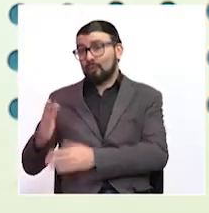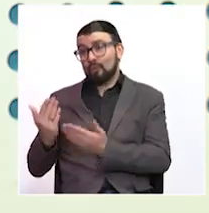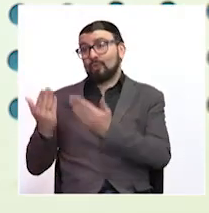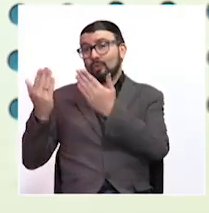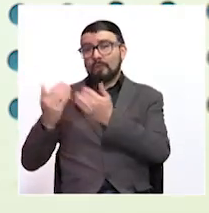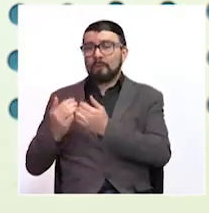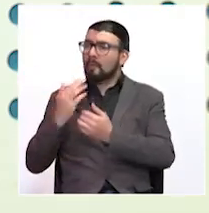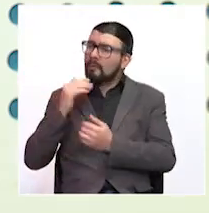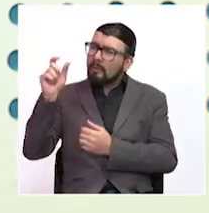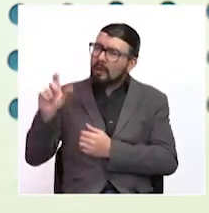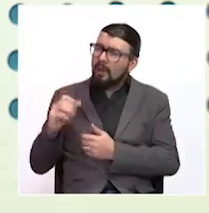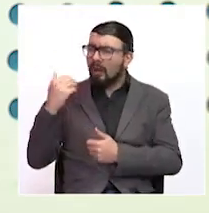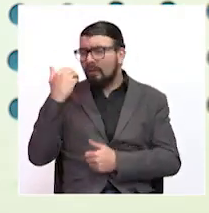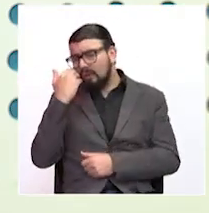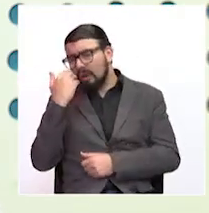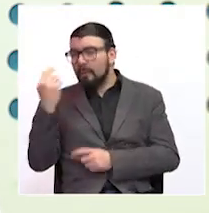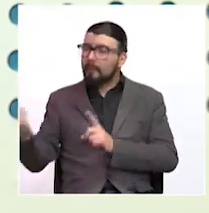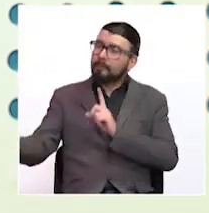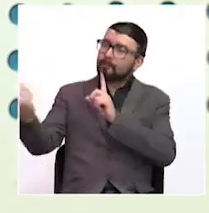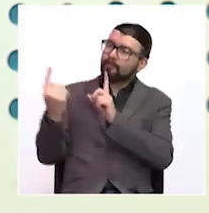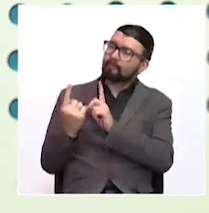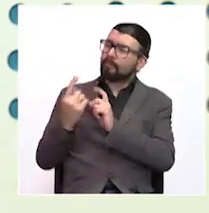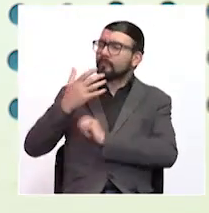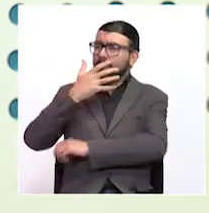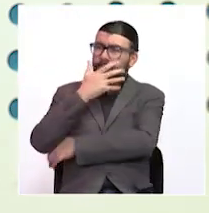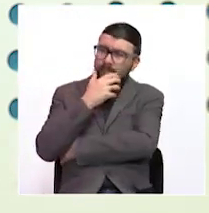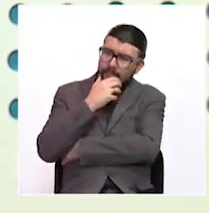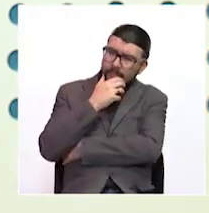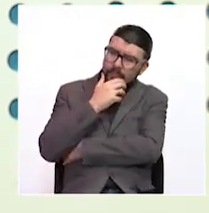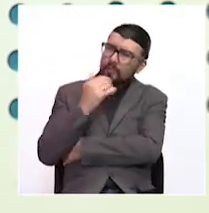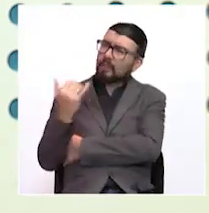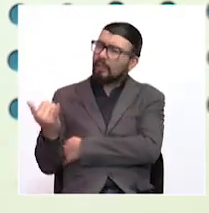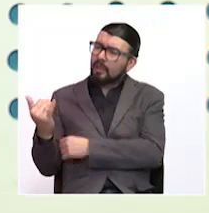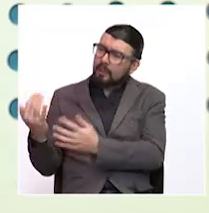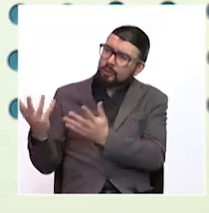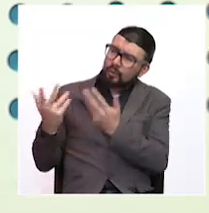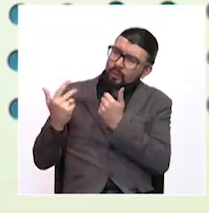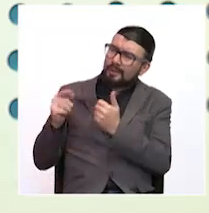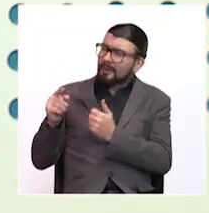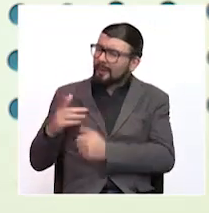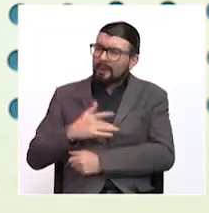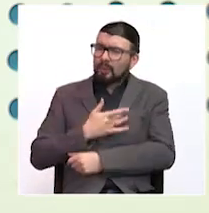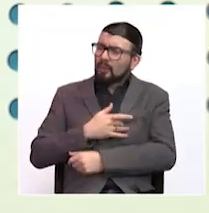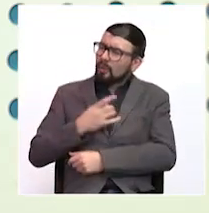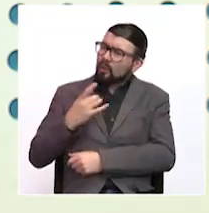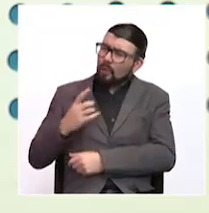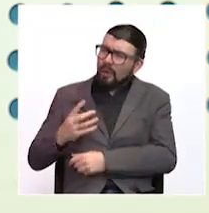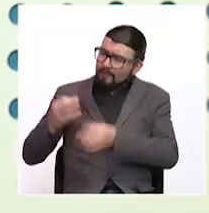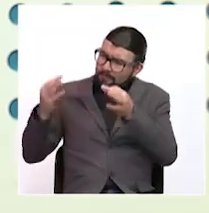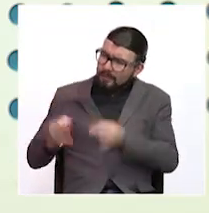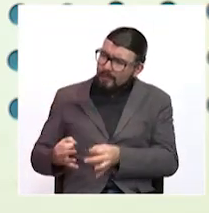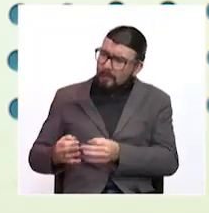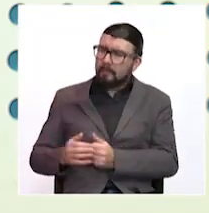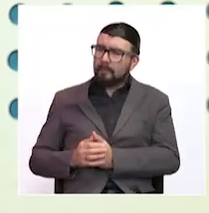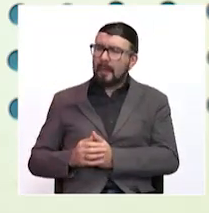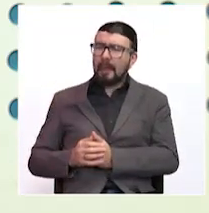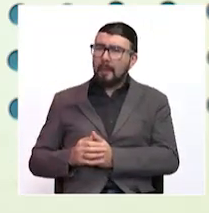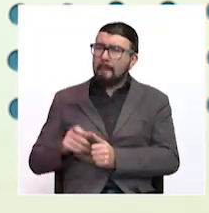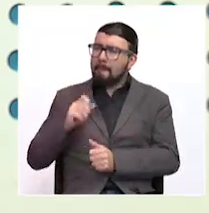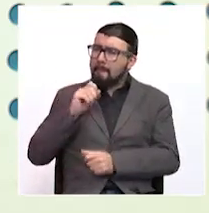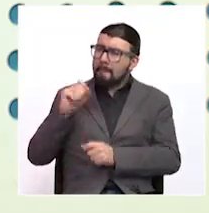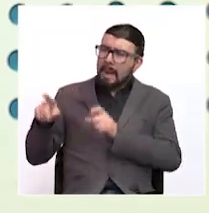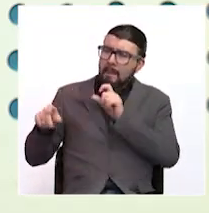paciente llega al consultorio para informarse de su dolencia de su enfermedad de esos problemas